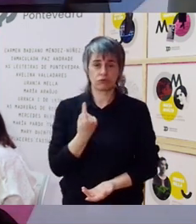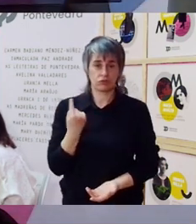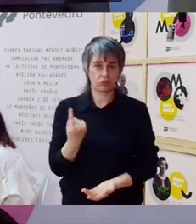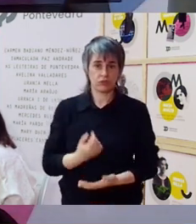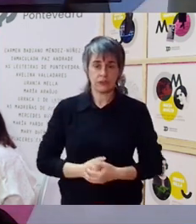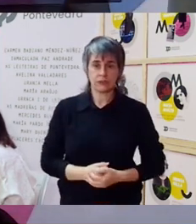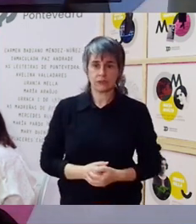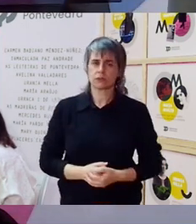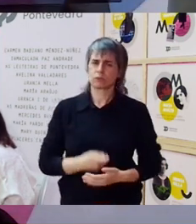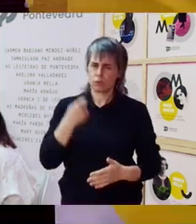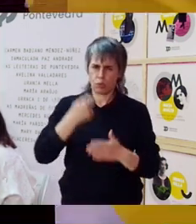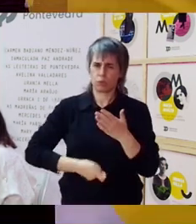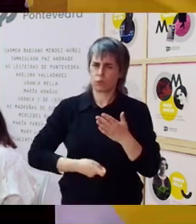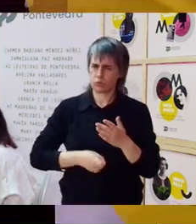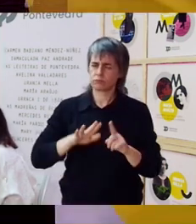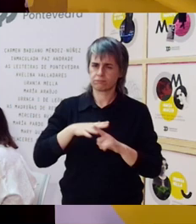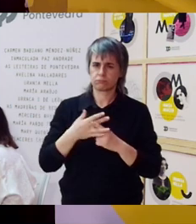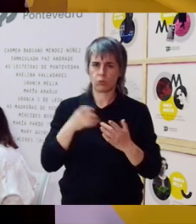e foi moi duro para eles.